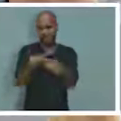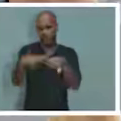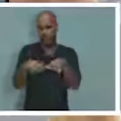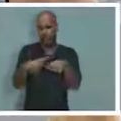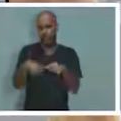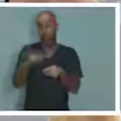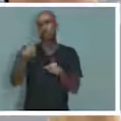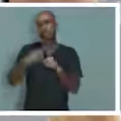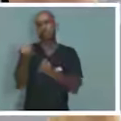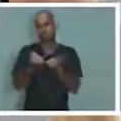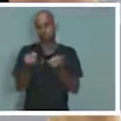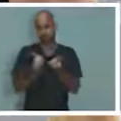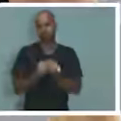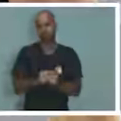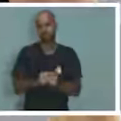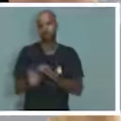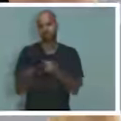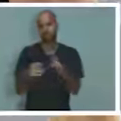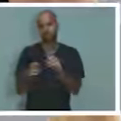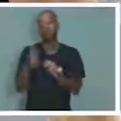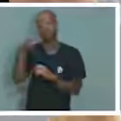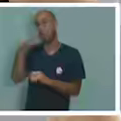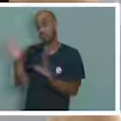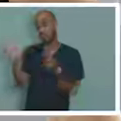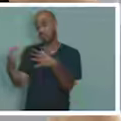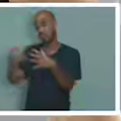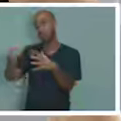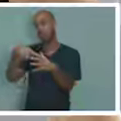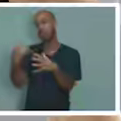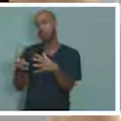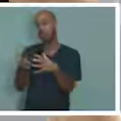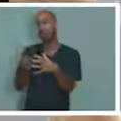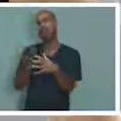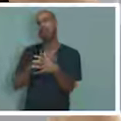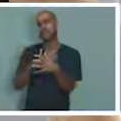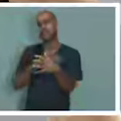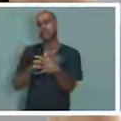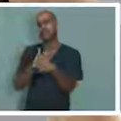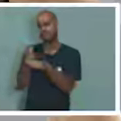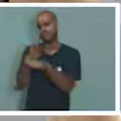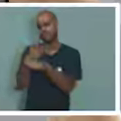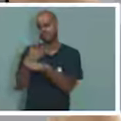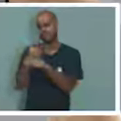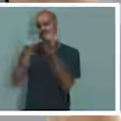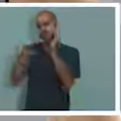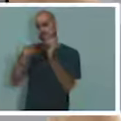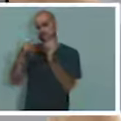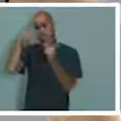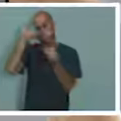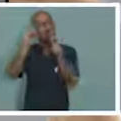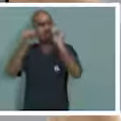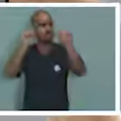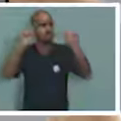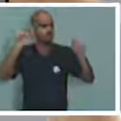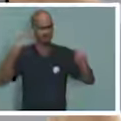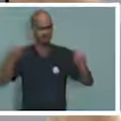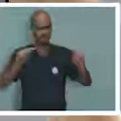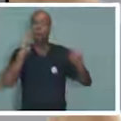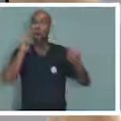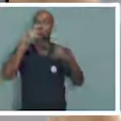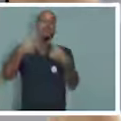y 14 unidades empresariales de base ubicadas en diferentes provincias del país, destinadas